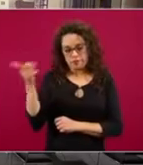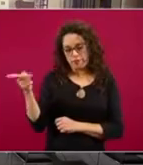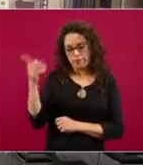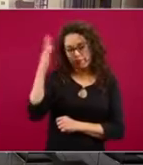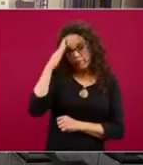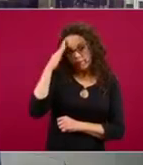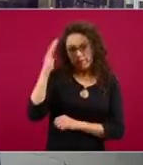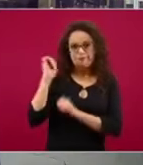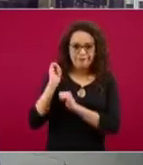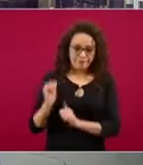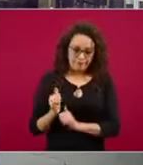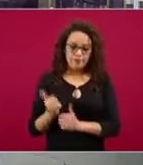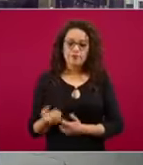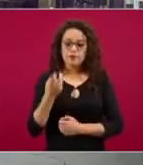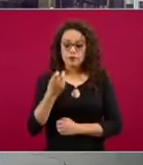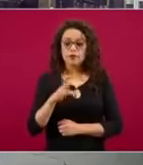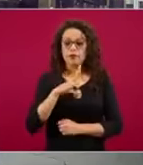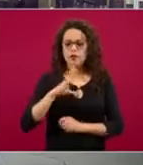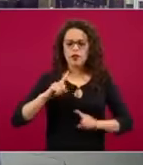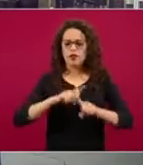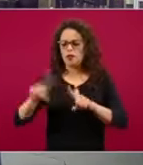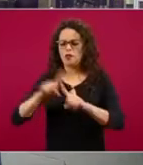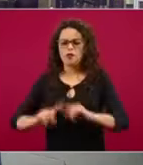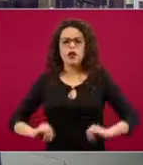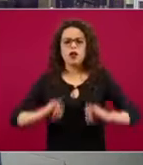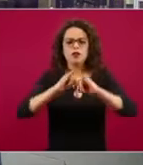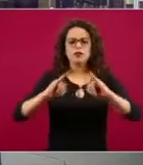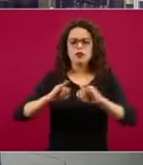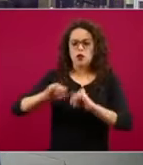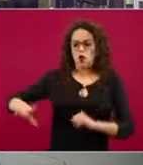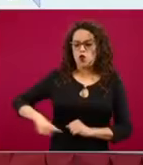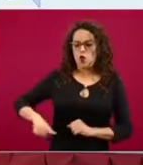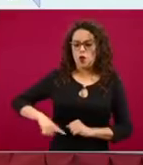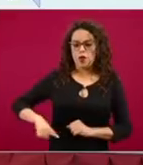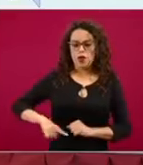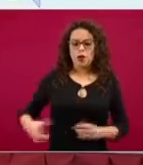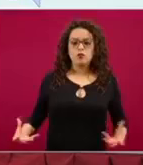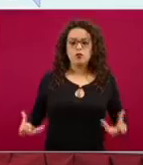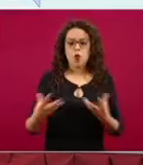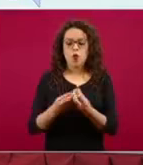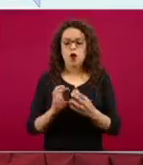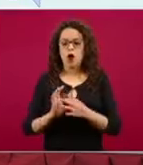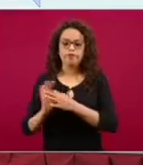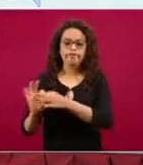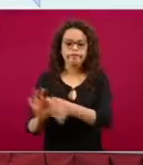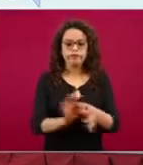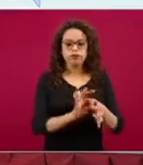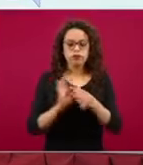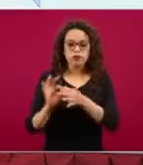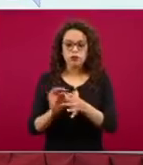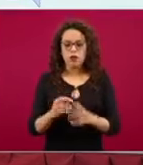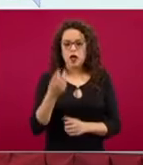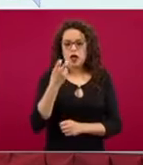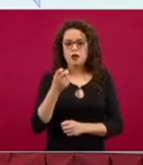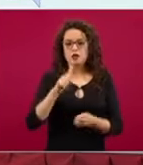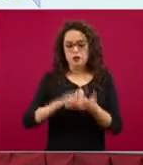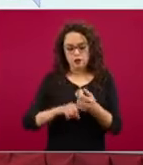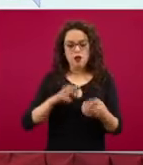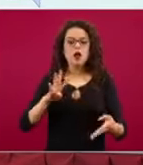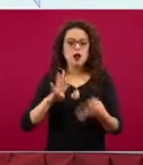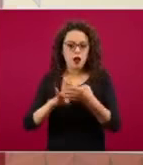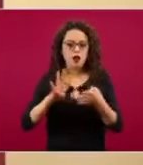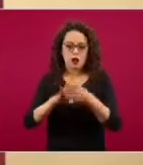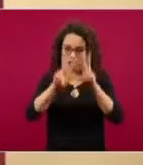conformado por todas aquellas dependencias e instituciones del gobierno que participan de alguna manera en las actividades de las cárceles,